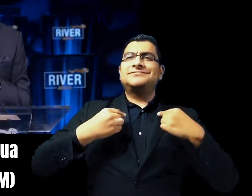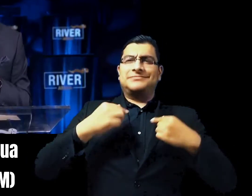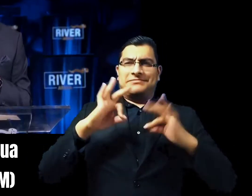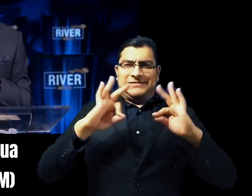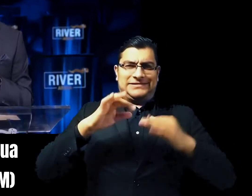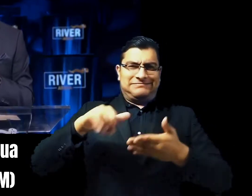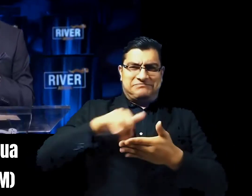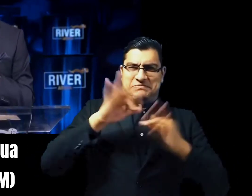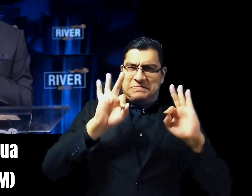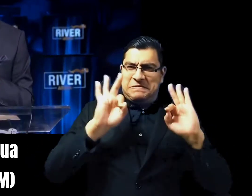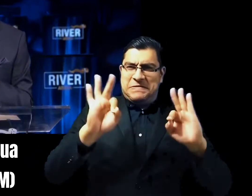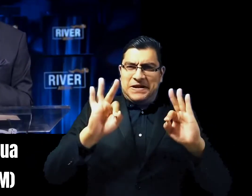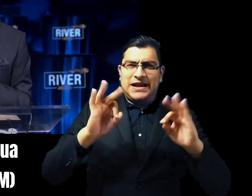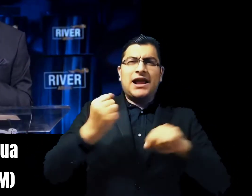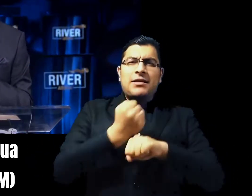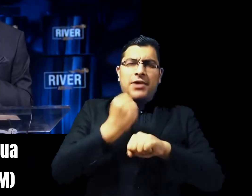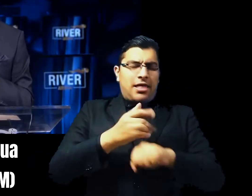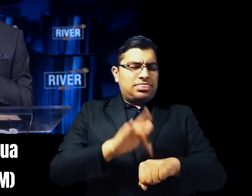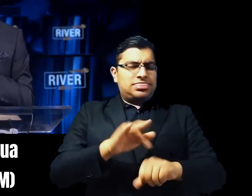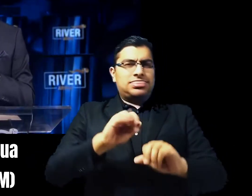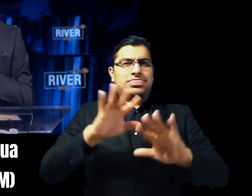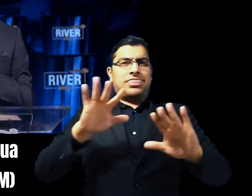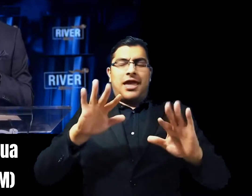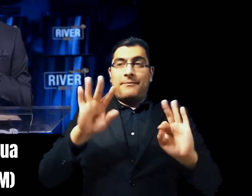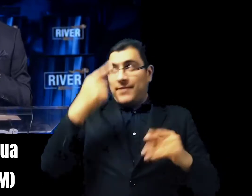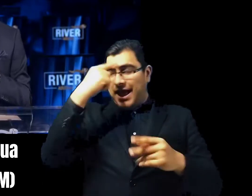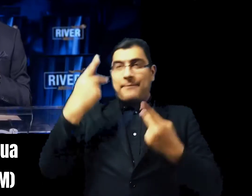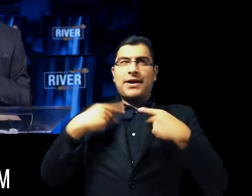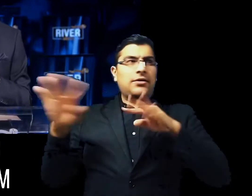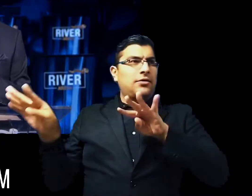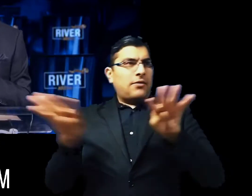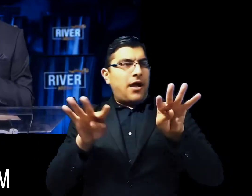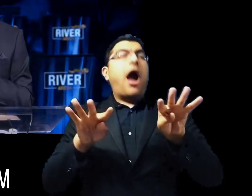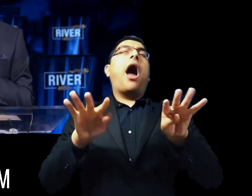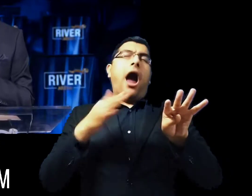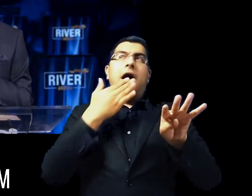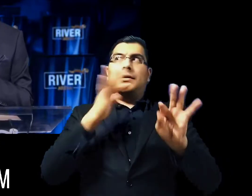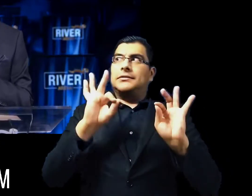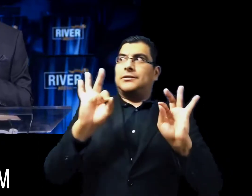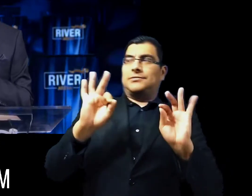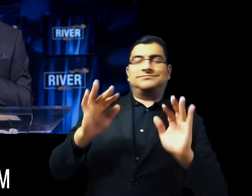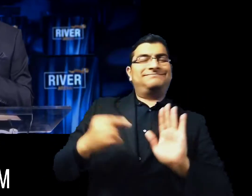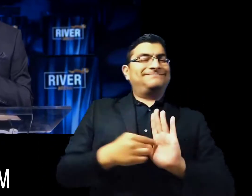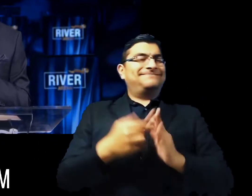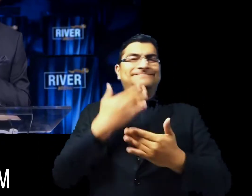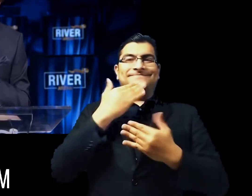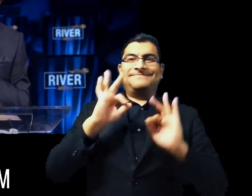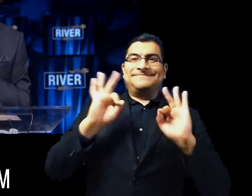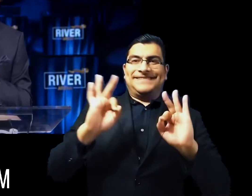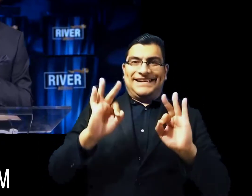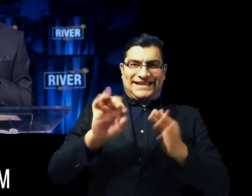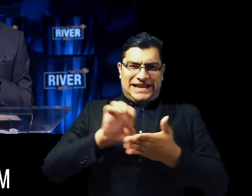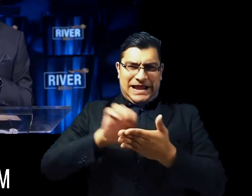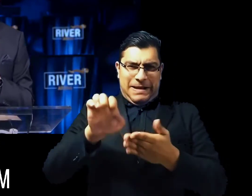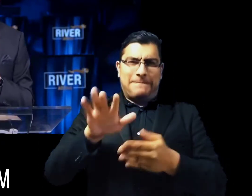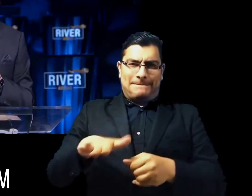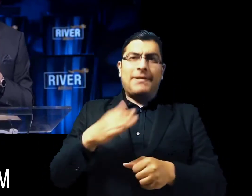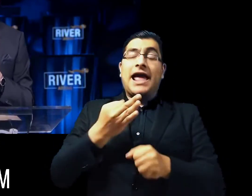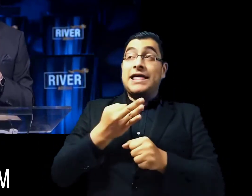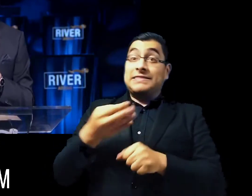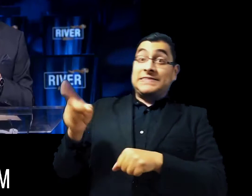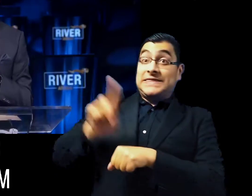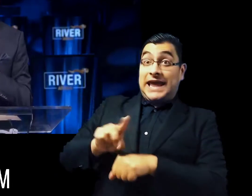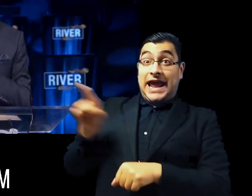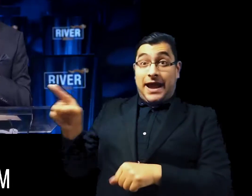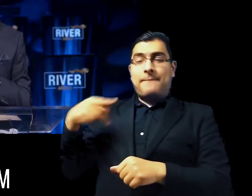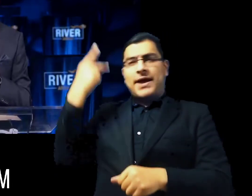los zapatos lustrados para dar una muy buena primera impresión. Y ese día el pastor nos